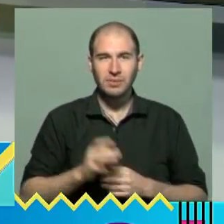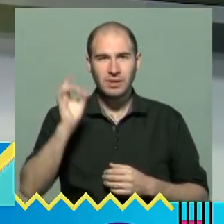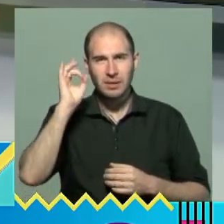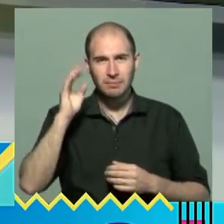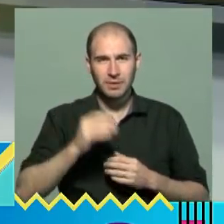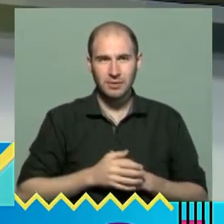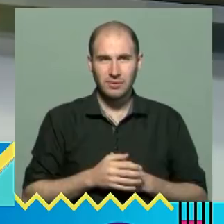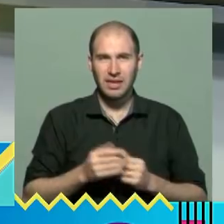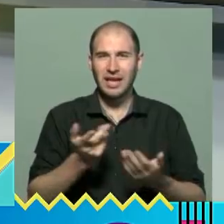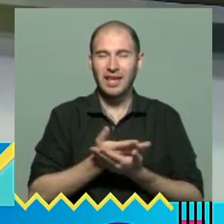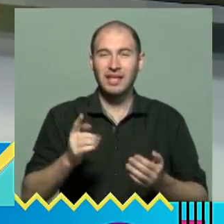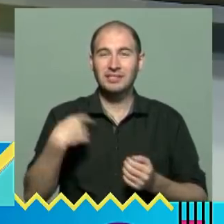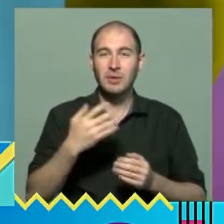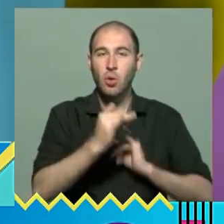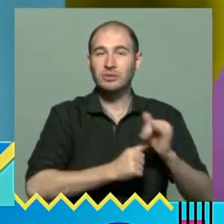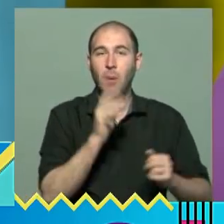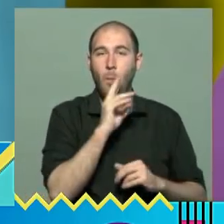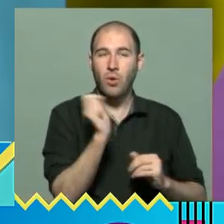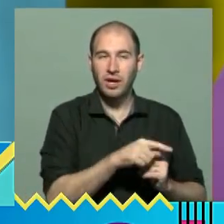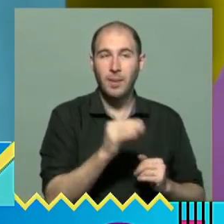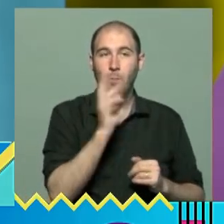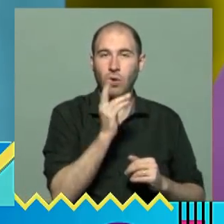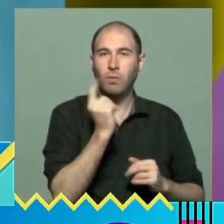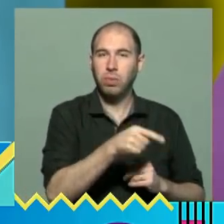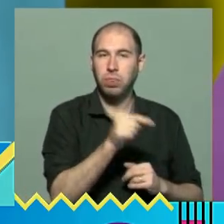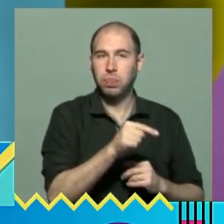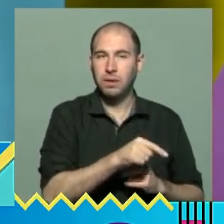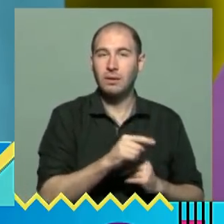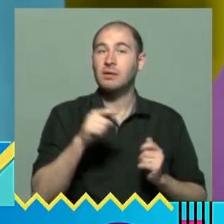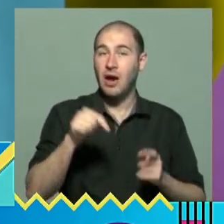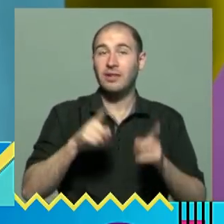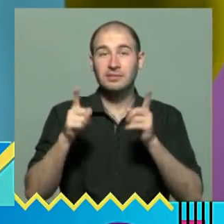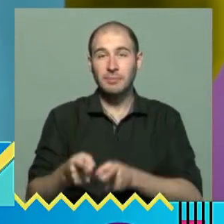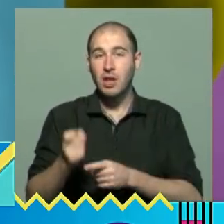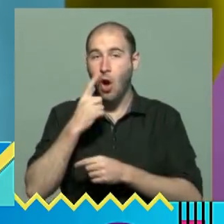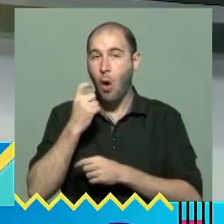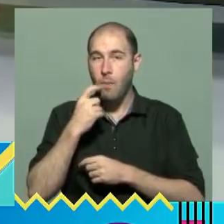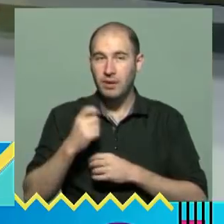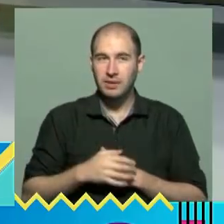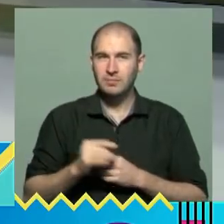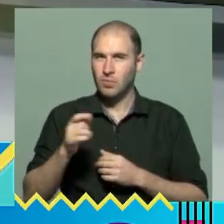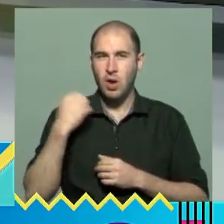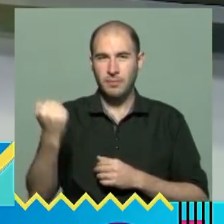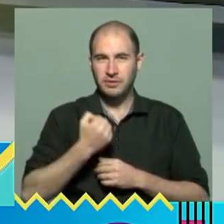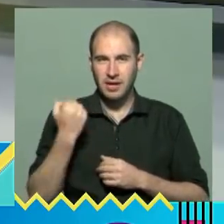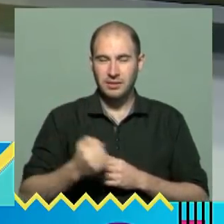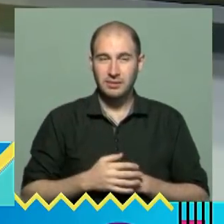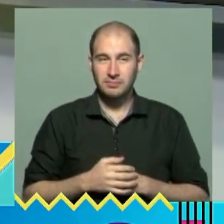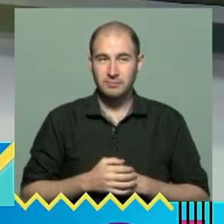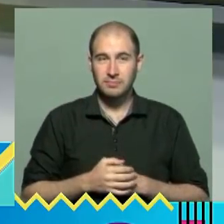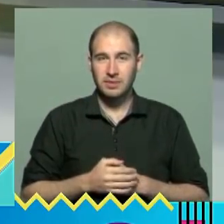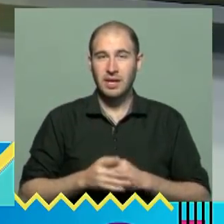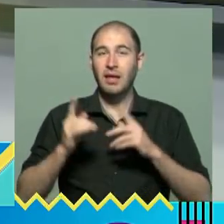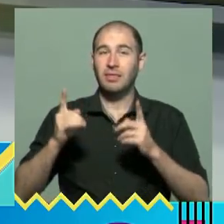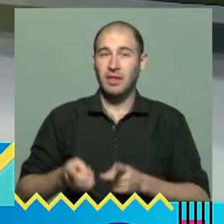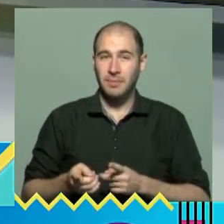¿no? Que interrumpo, en general siempre se habla de la mujer, ¿no? Hablamos de la mujer, bueno, en este caso también el hombre juega un rol muy importante. Hay casos